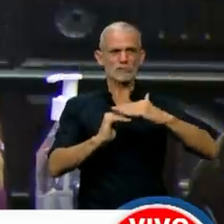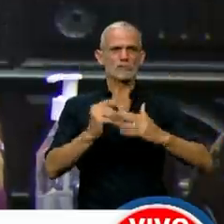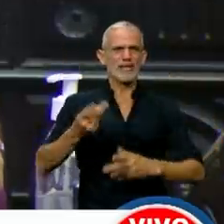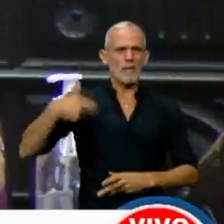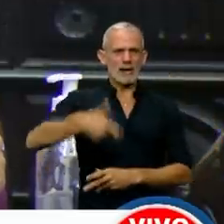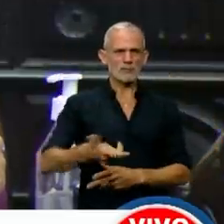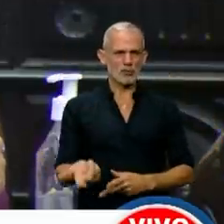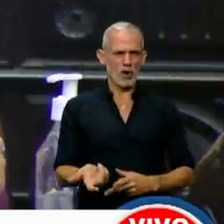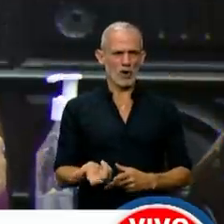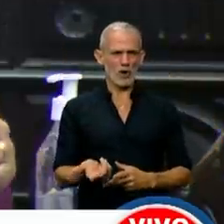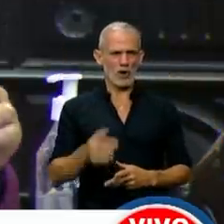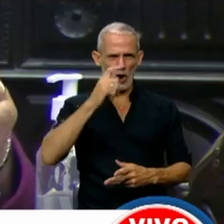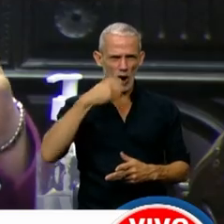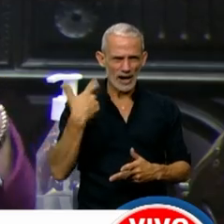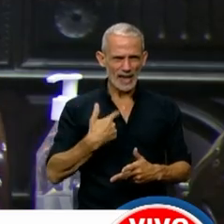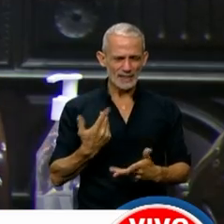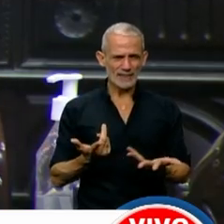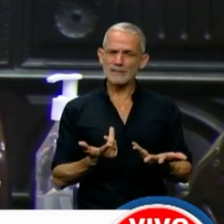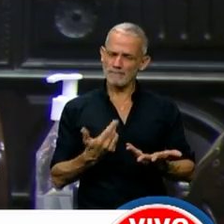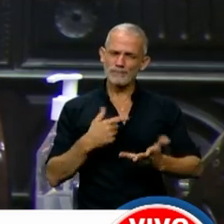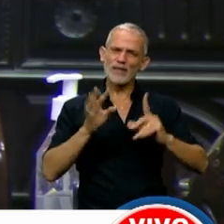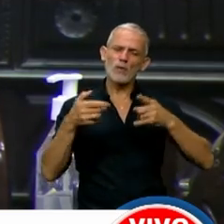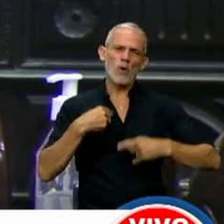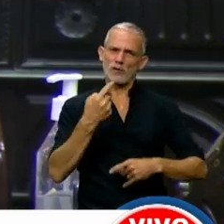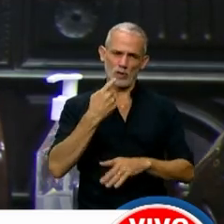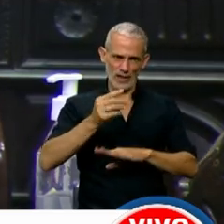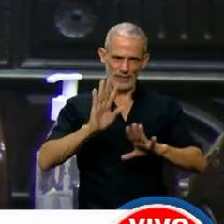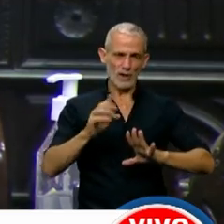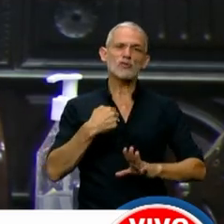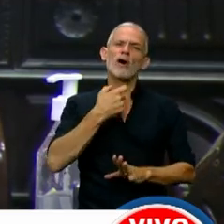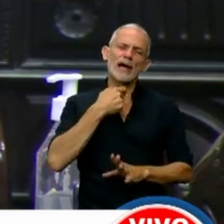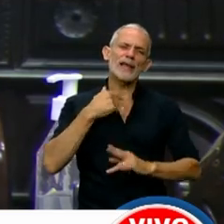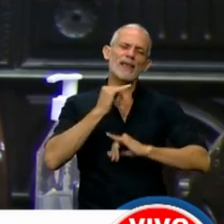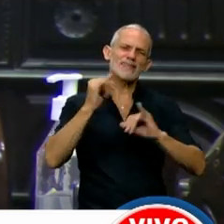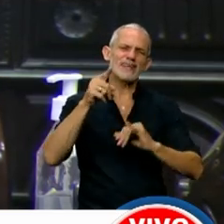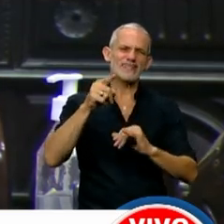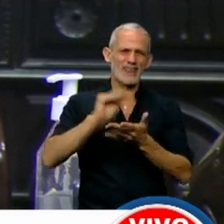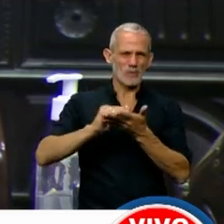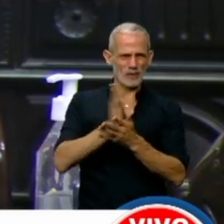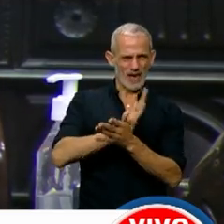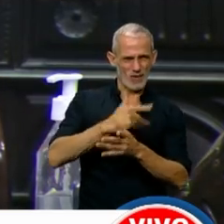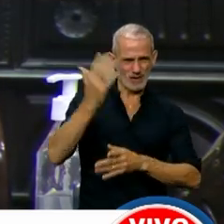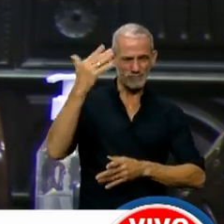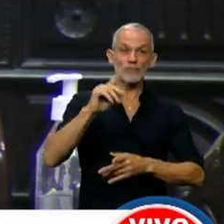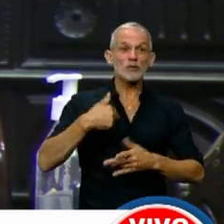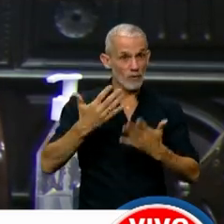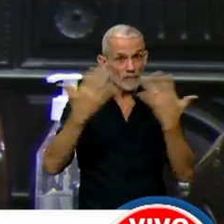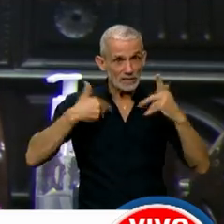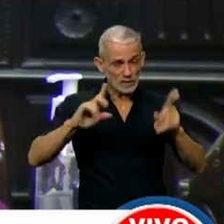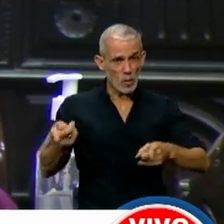inversión pero les voy a decir una cosa y esto lo que le quiere decir al diputado propinan te que estoy feliz